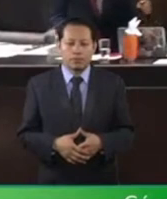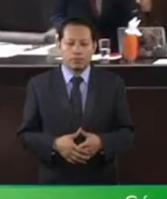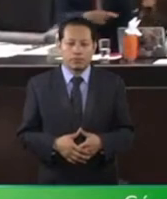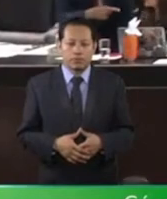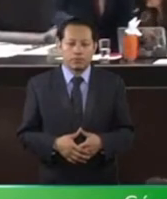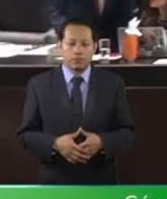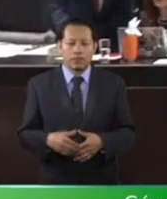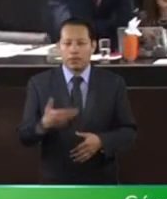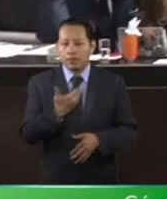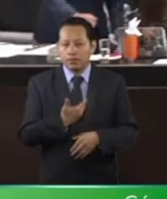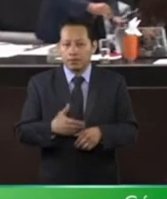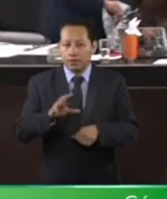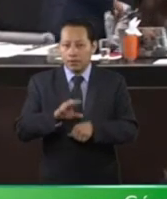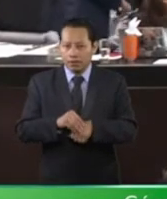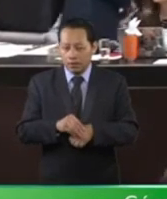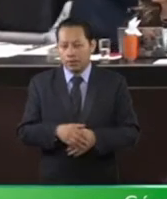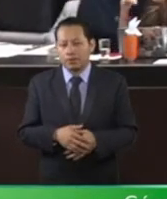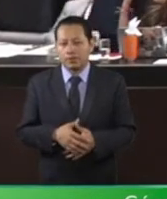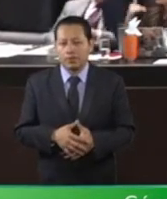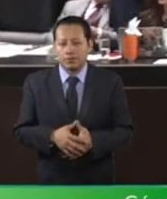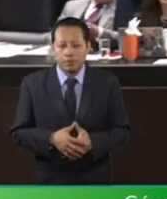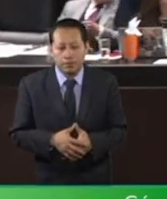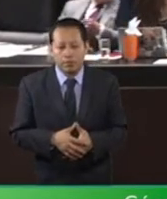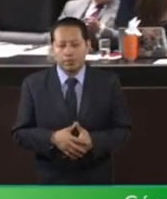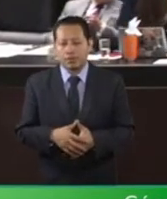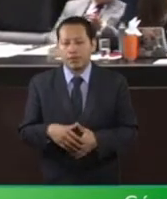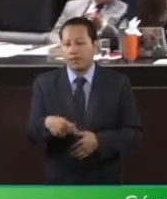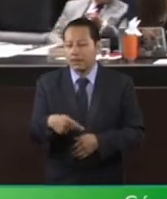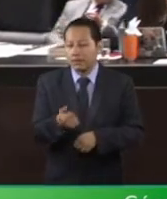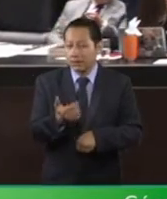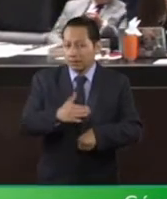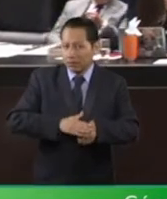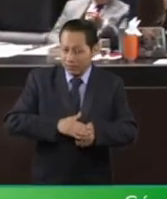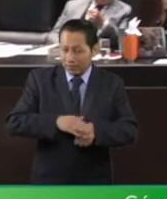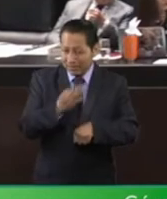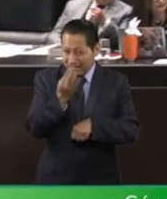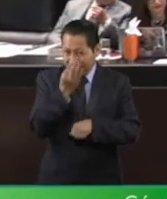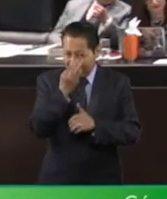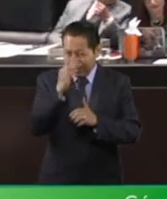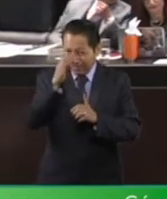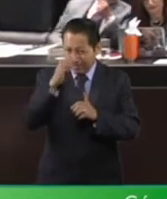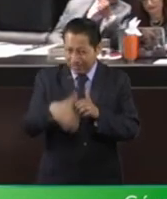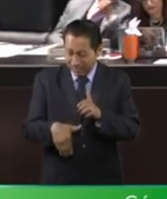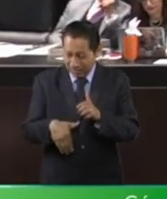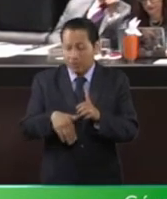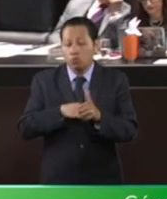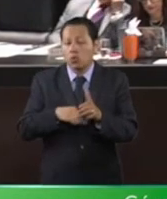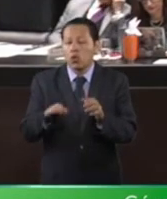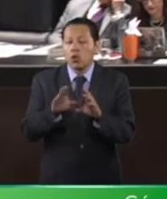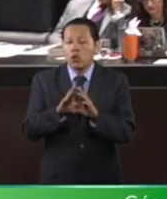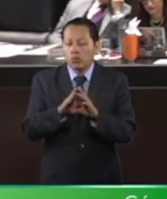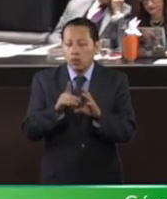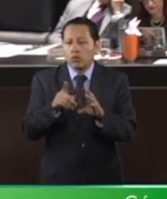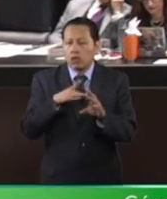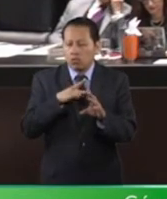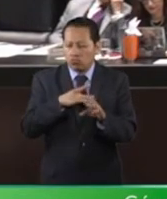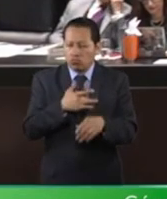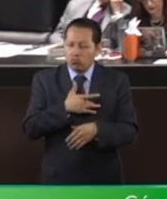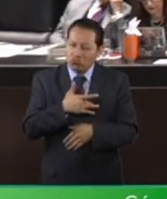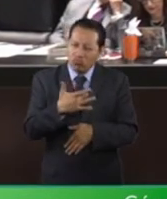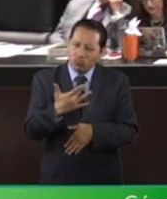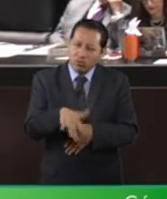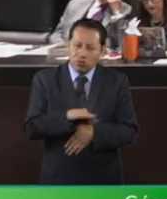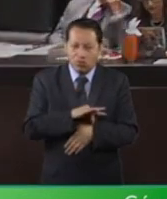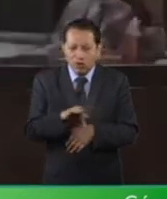Con permiso de la presidencia. Este sexenio, a punto de concluir, nos deja una estela de dolor y crisis